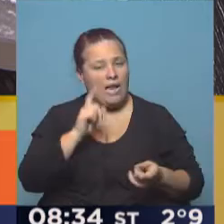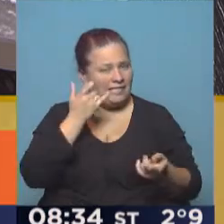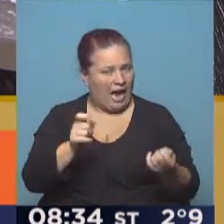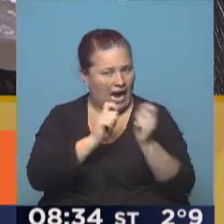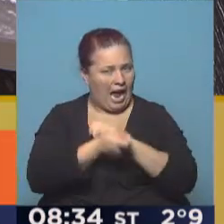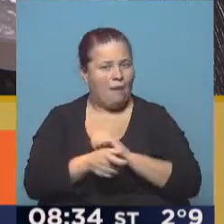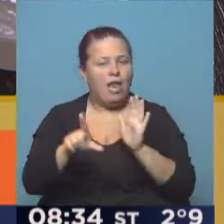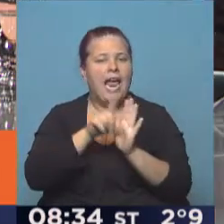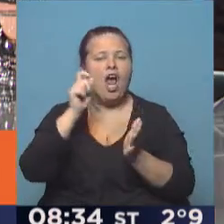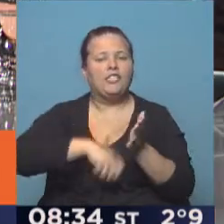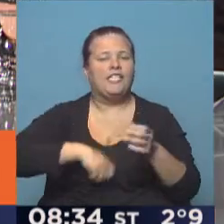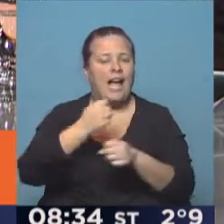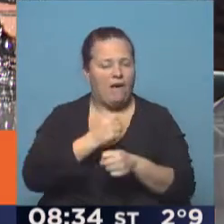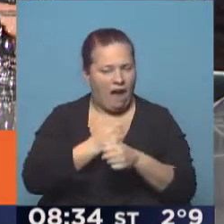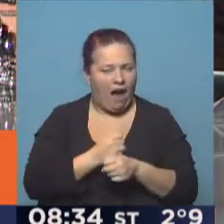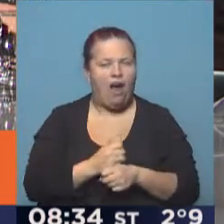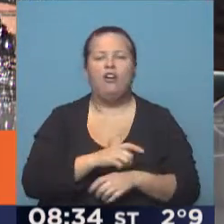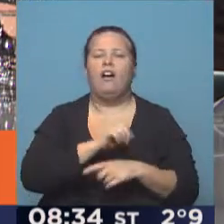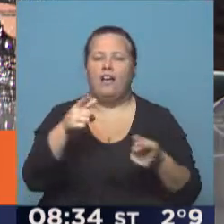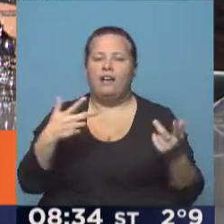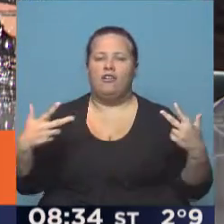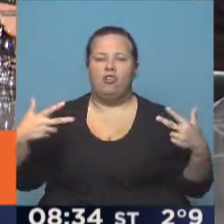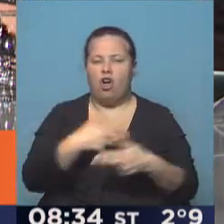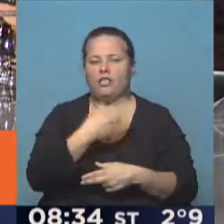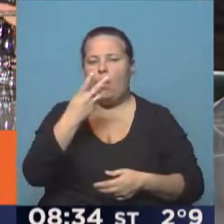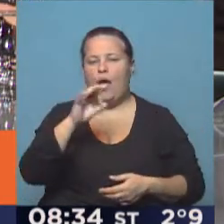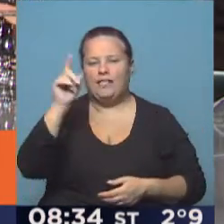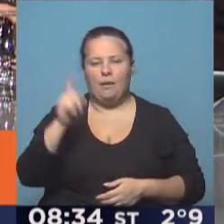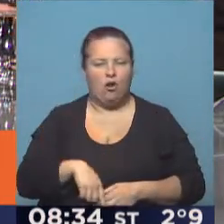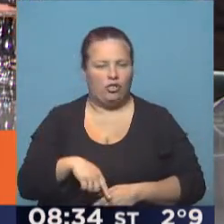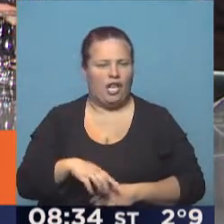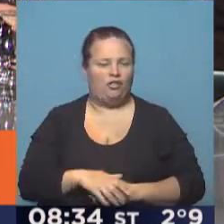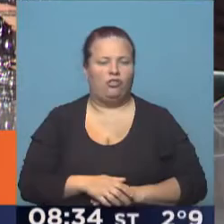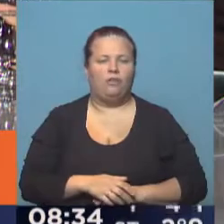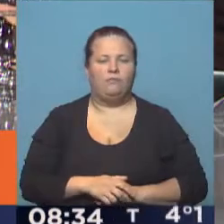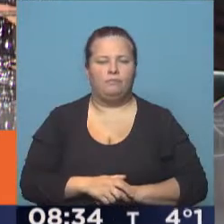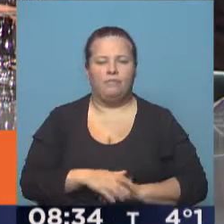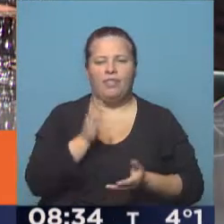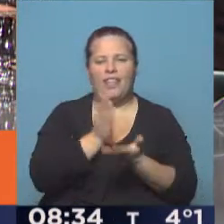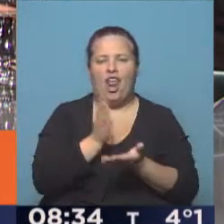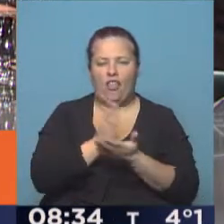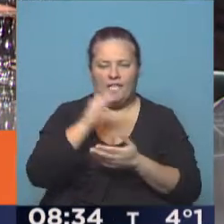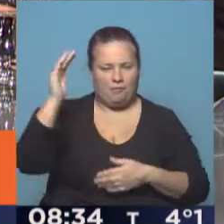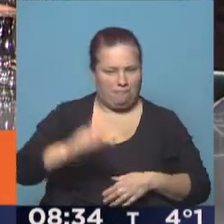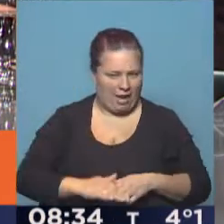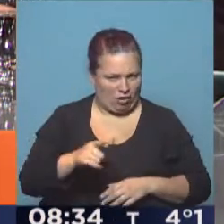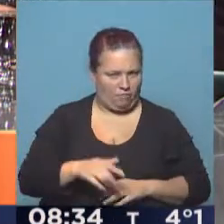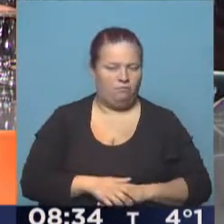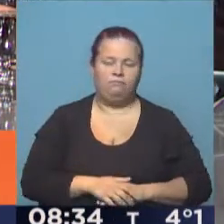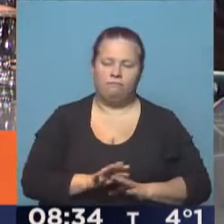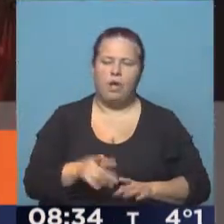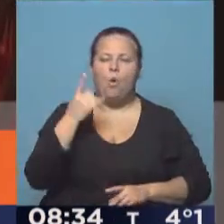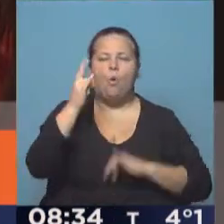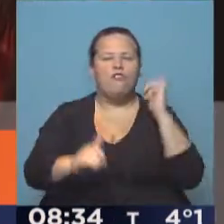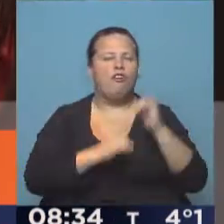la ley de contrato de trabajo y que le había recortado el 40% de los derechos que tenía esa ley. Uno de los